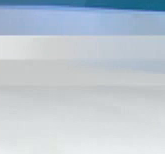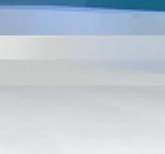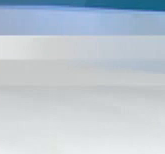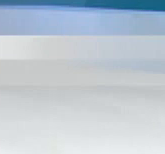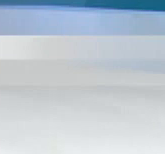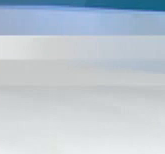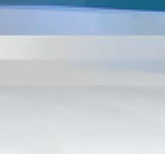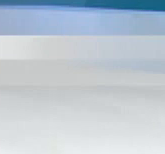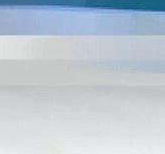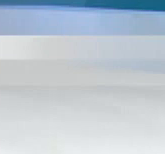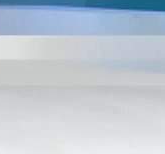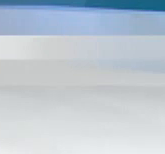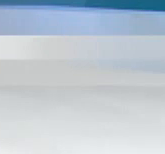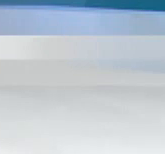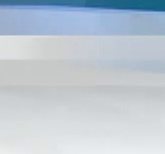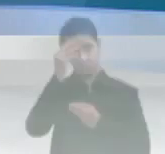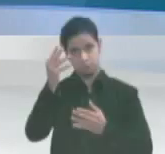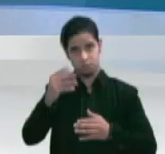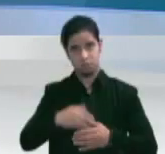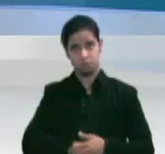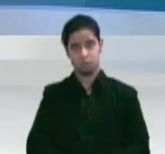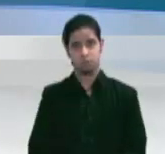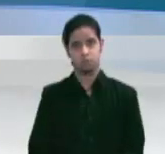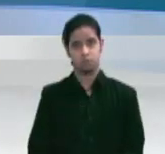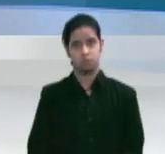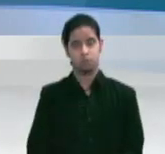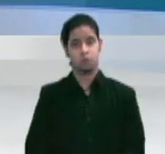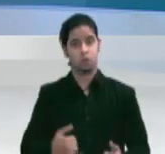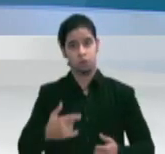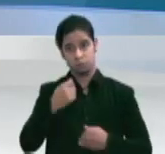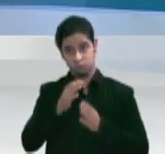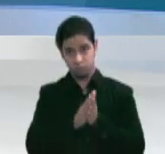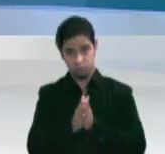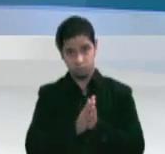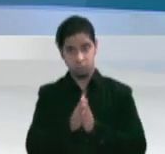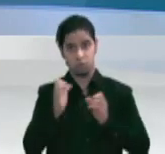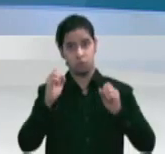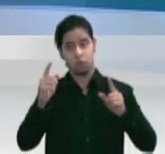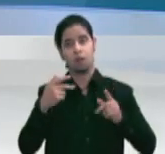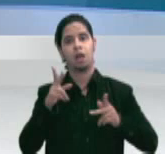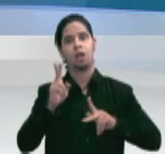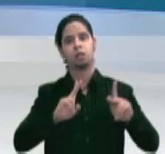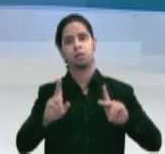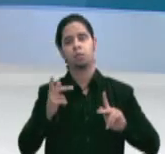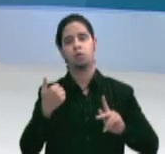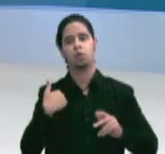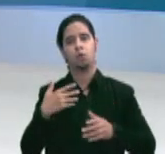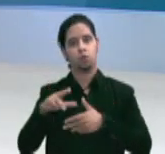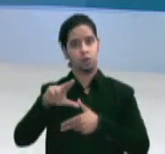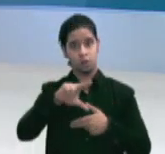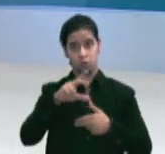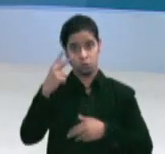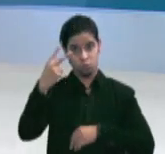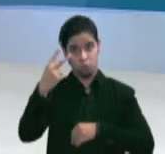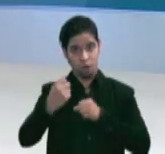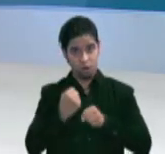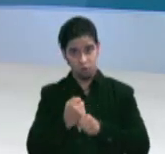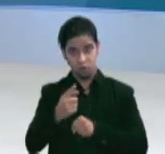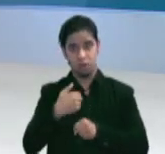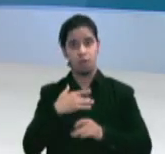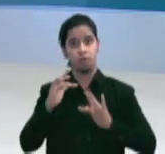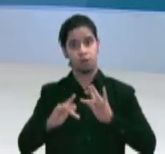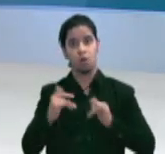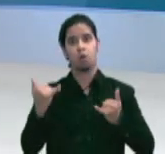Bienvenidos a Noticias 24/7 Informa. Con el interés de educar al pueblo sobre los huracanes y tras dos años de ausencia, hoy llegó